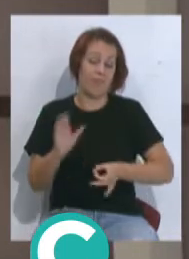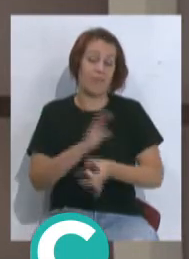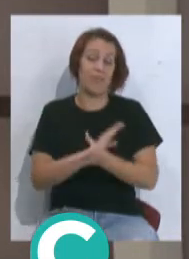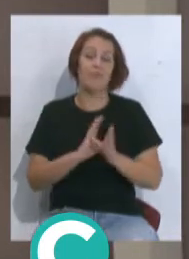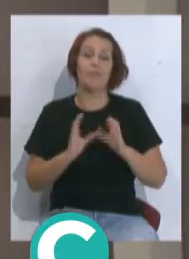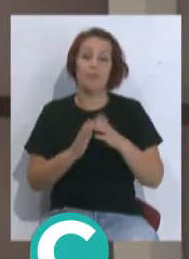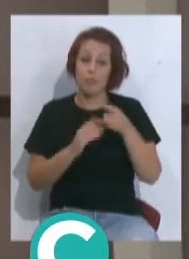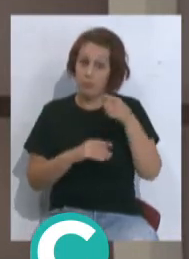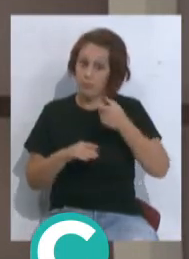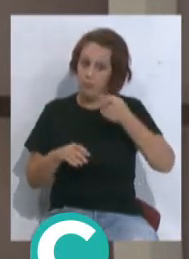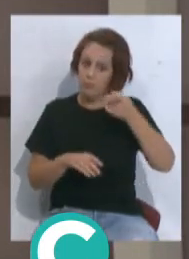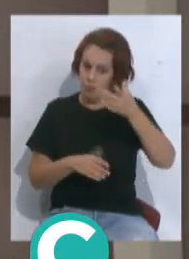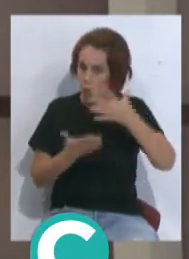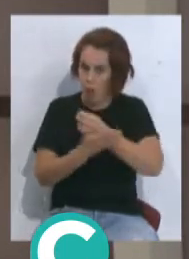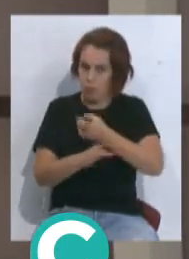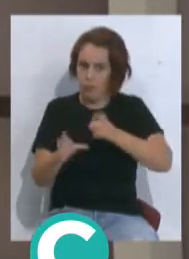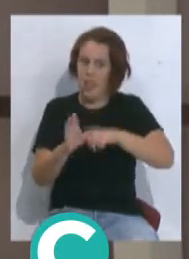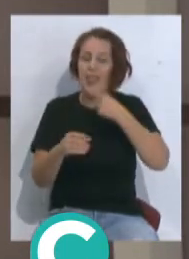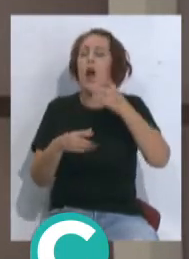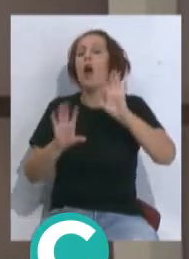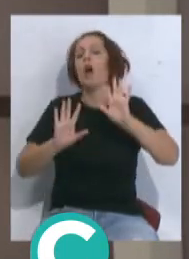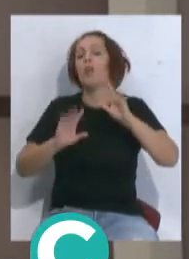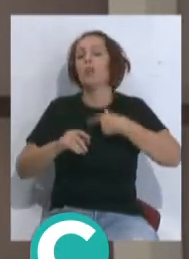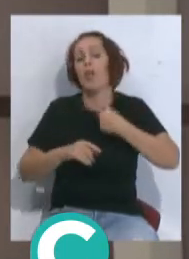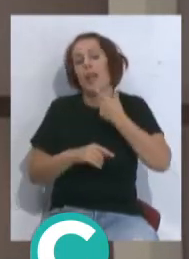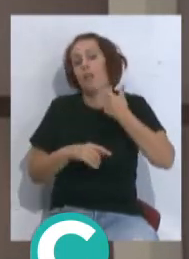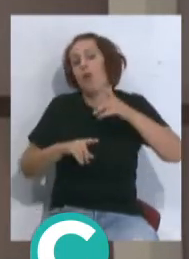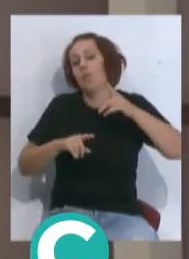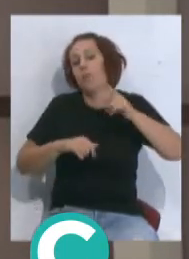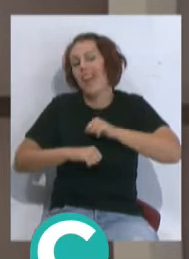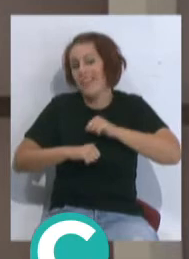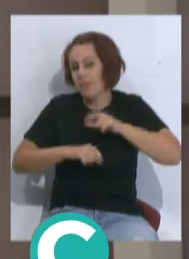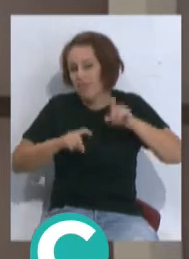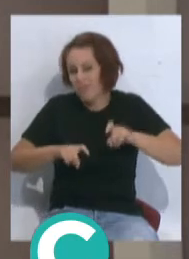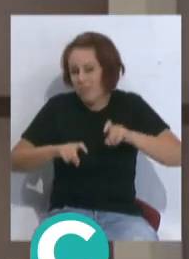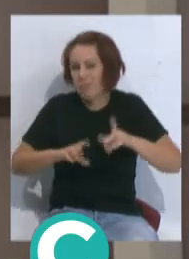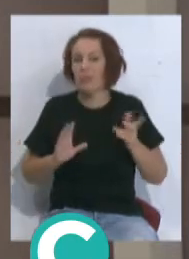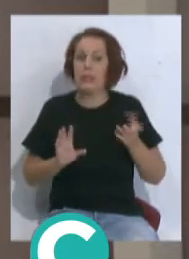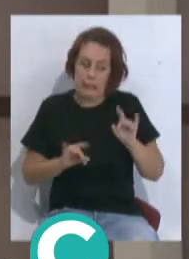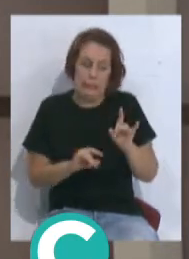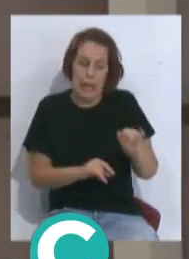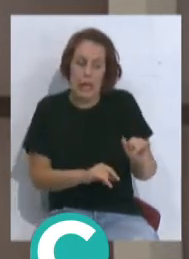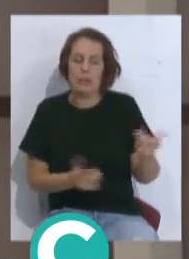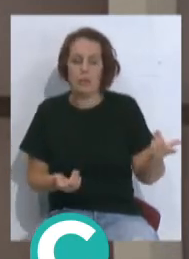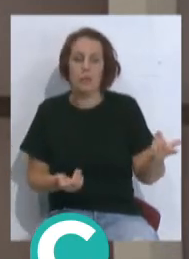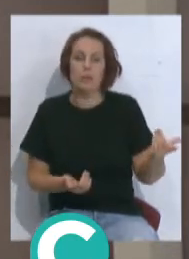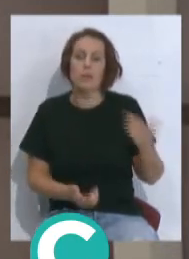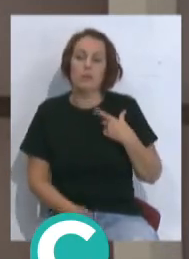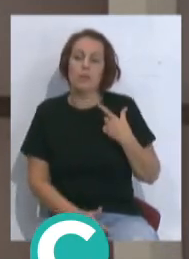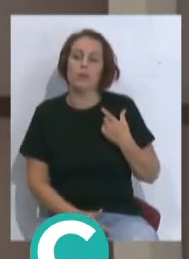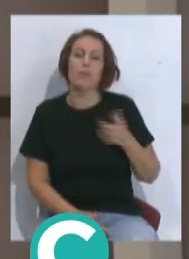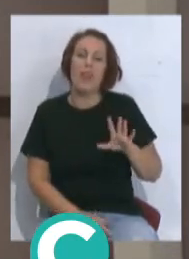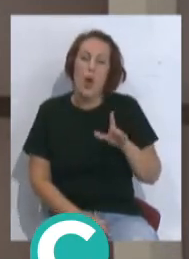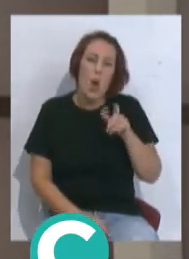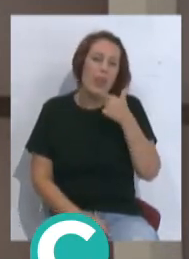y nadie ha dicho yo no, salvo alguien que haya dicho, mira, yo voy a descansar, voy a aprovechar el momento, voy a descansar, que sí los hay, que creo que hay. Sí, pero